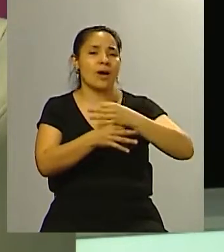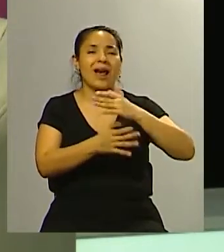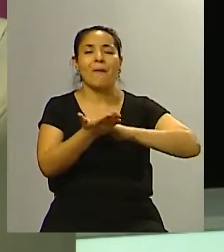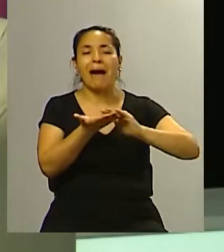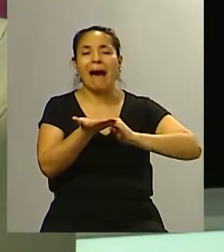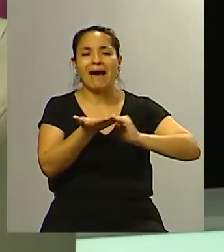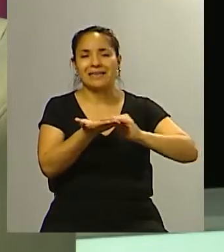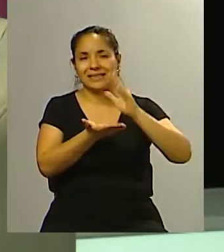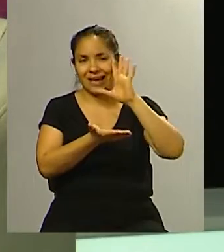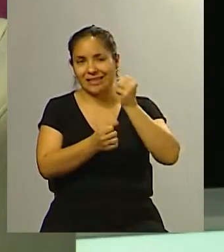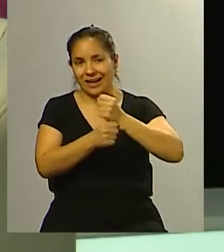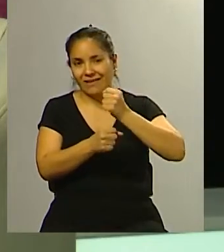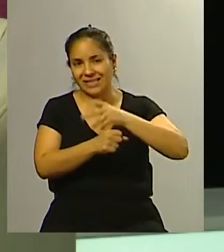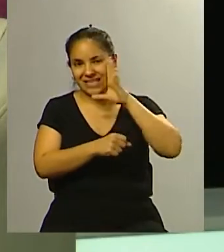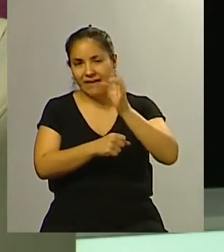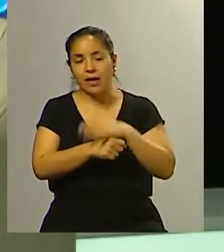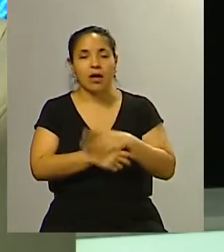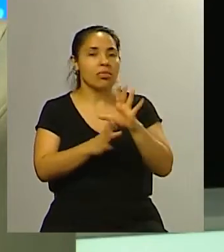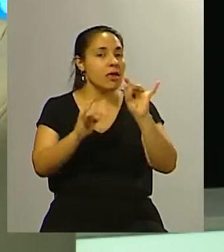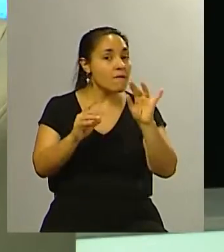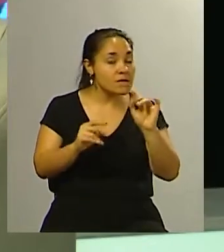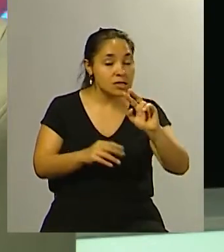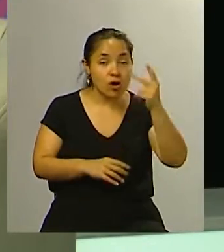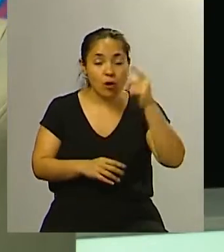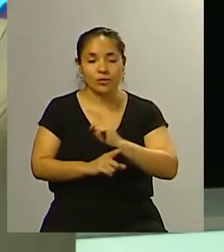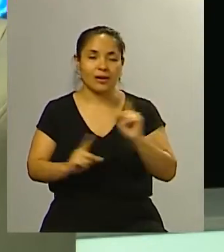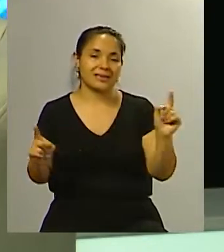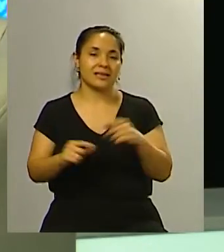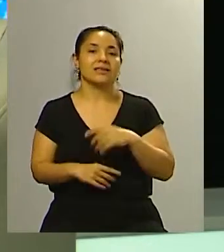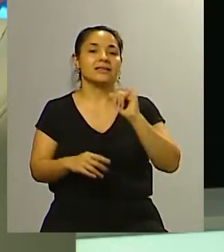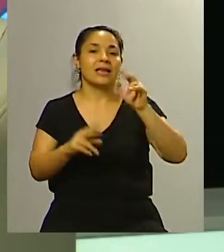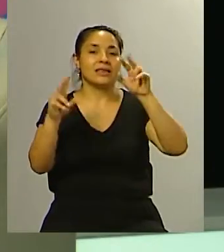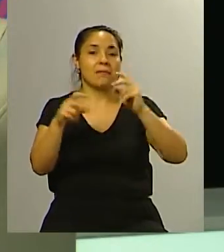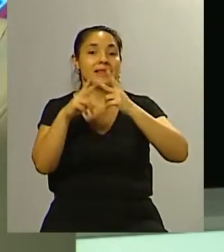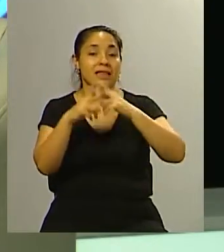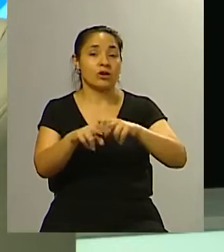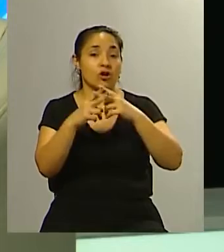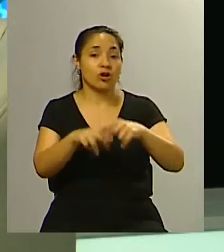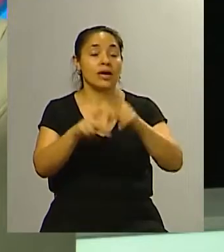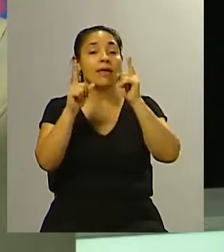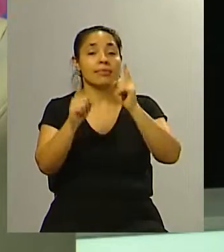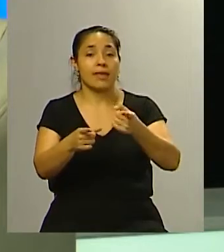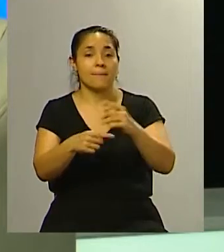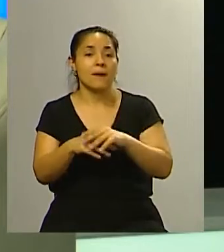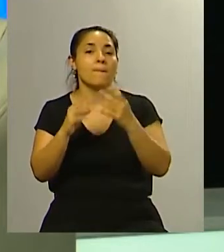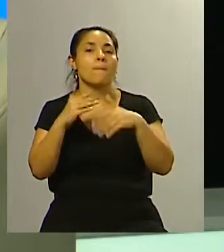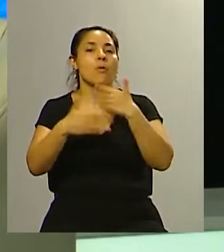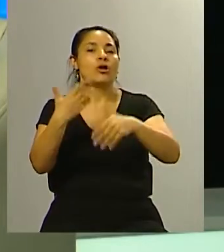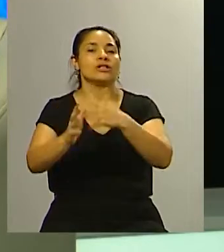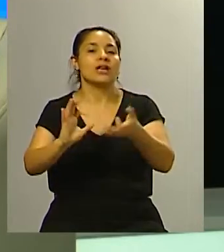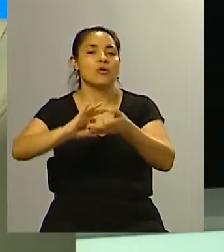base de trabajo, tanto no fue tan duro en lo estructural, en el piso tecnológico, pero también en los procesos pedagógicos.